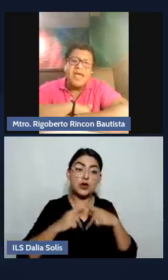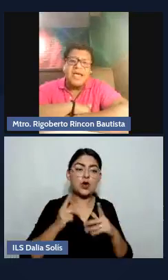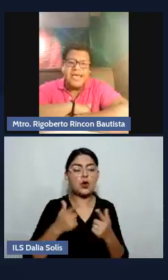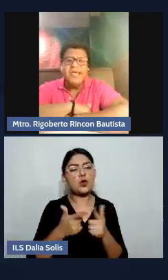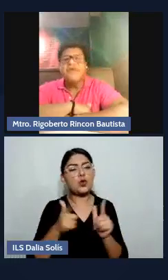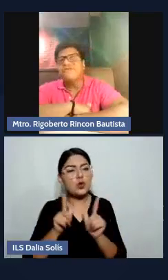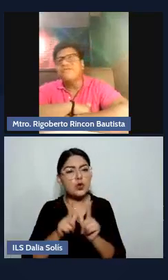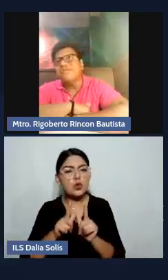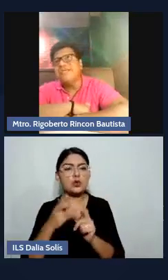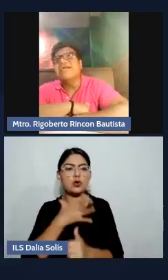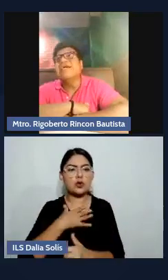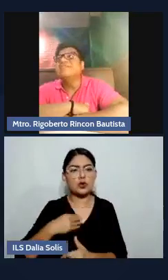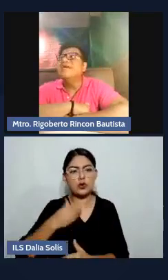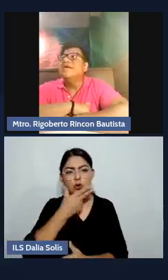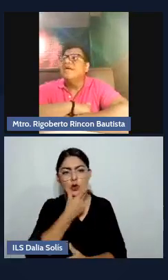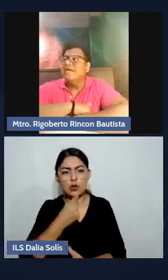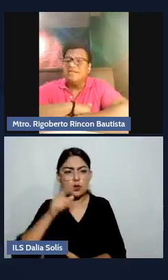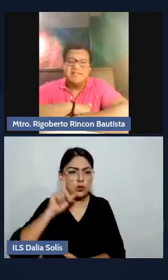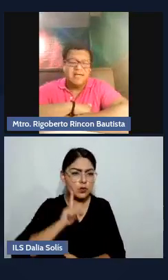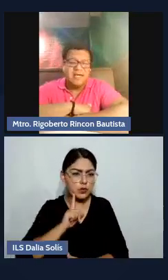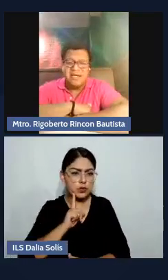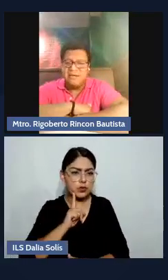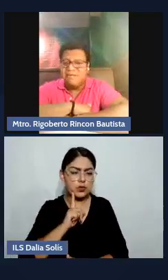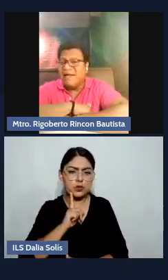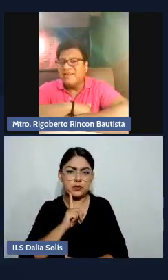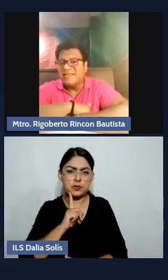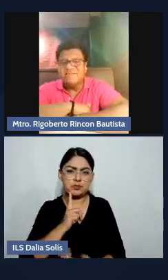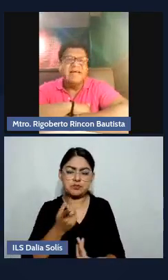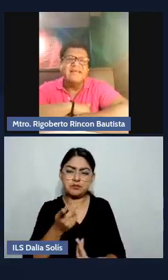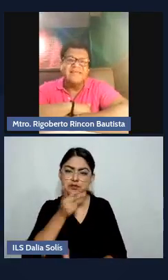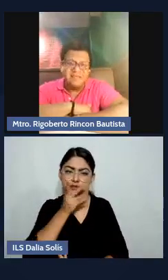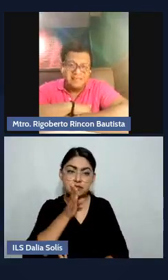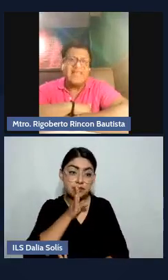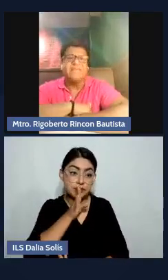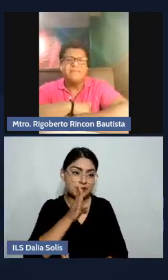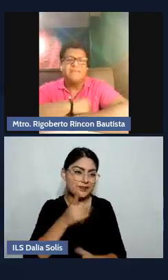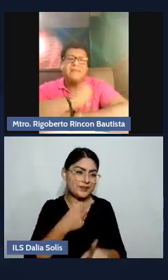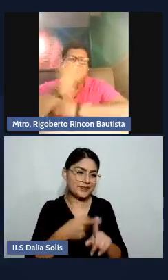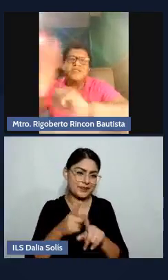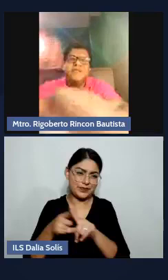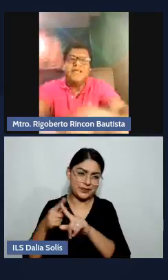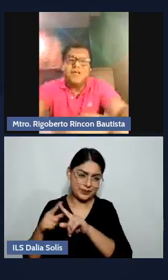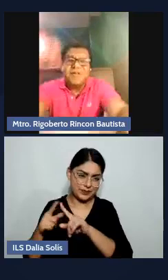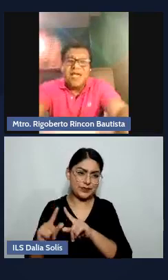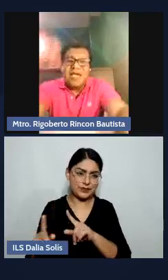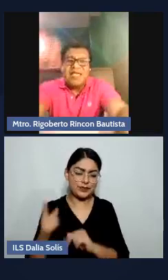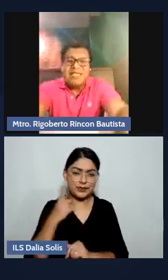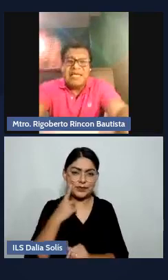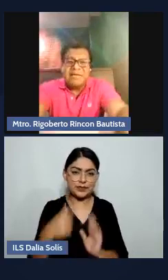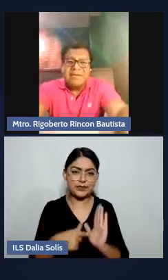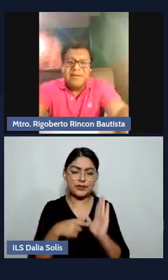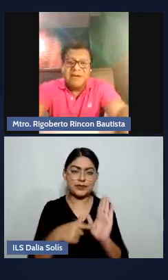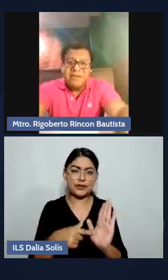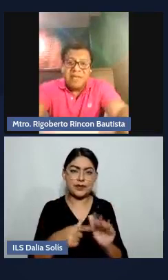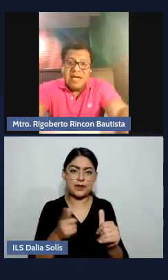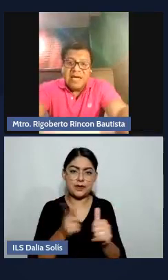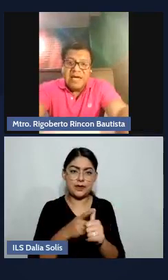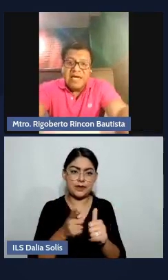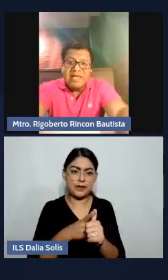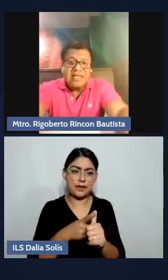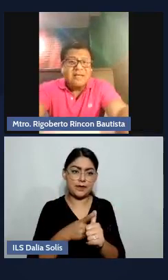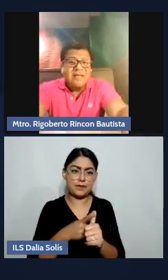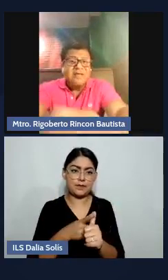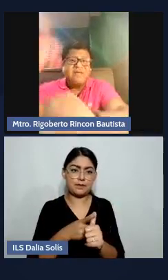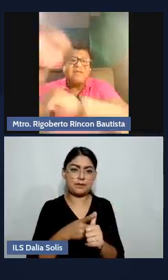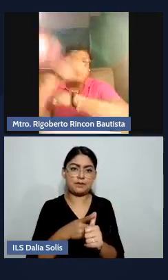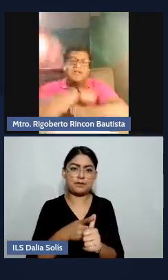hijos, hijas, padres, madres, etc. Vamos a ir viendo. Dice, primero, determina una fecha